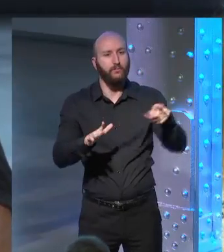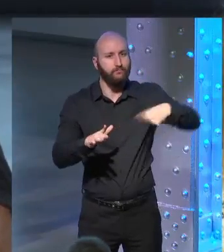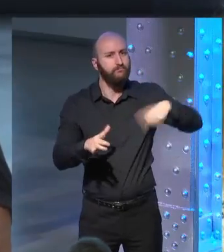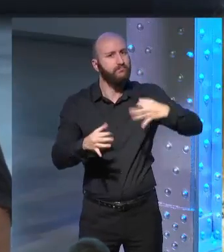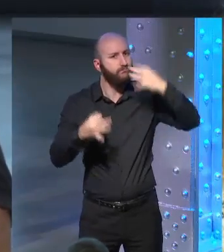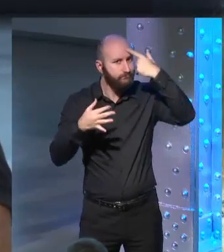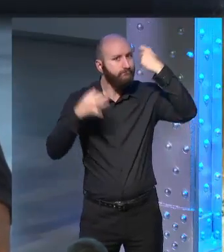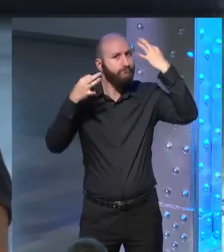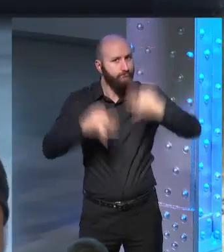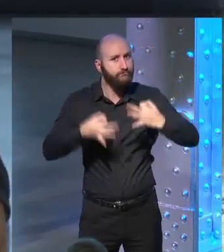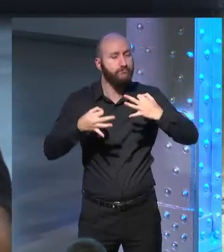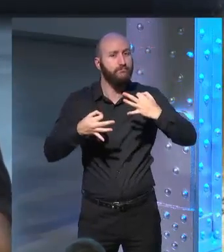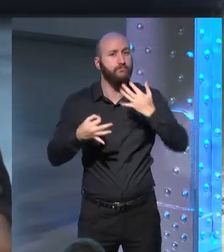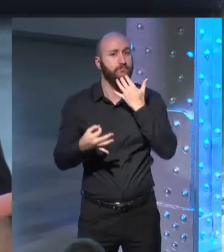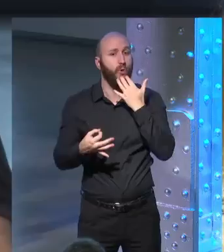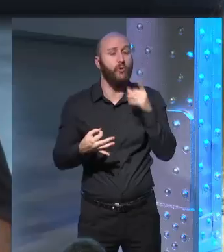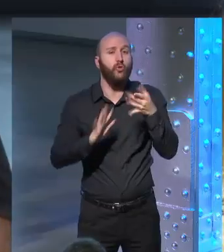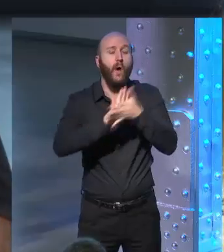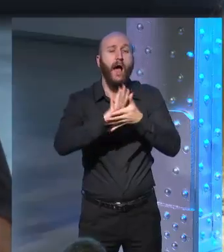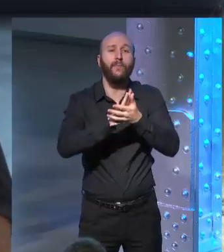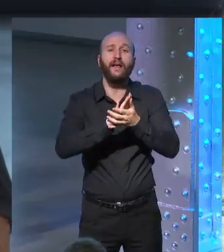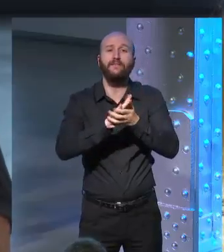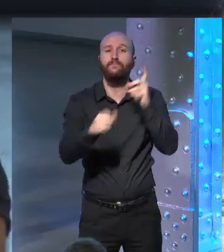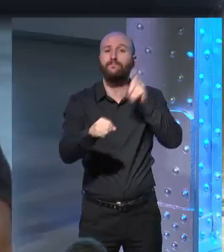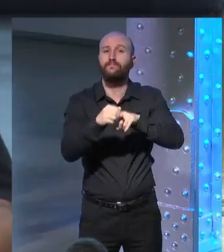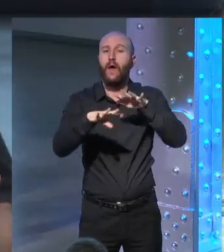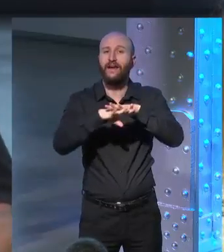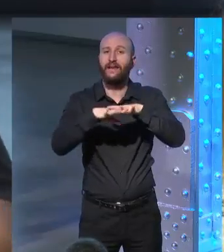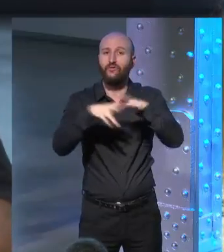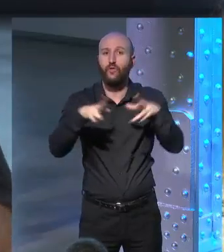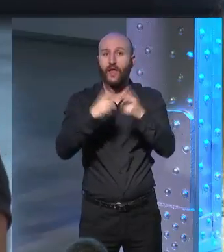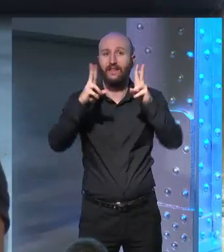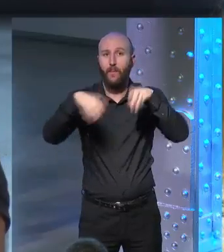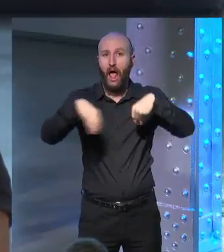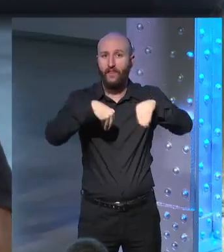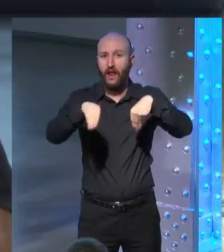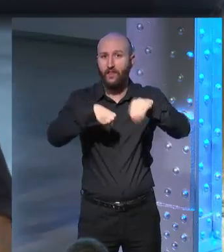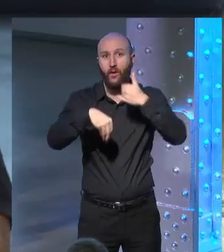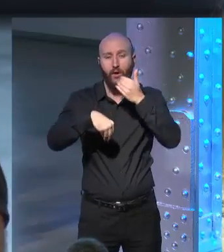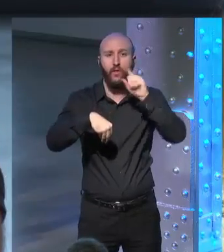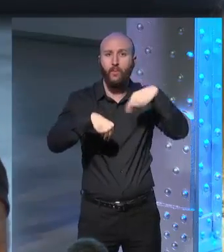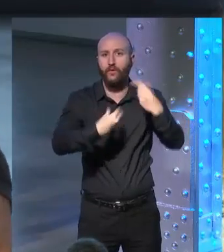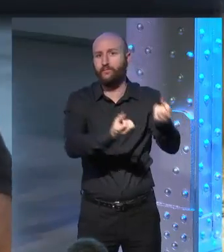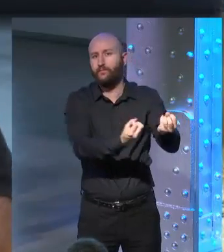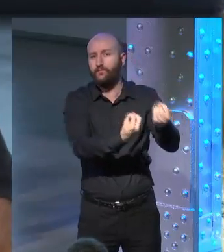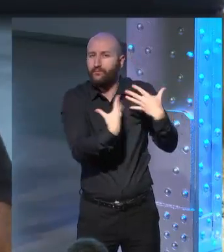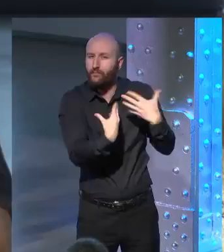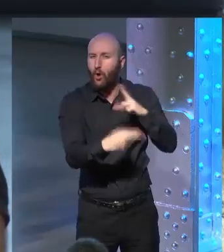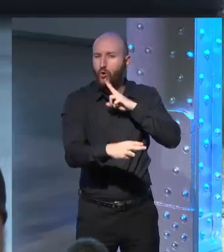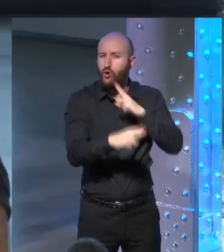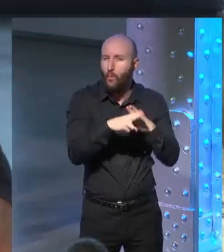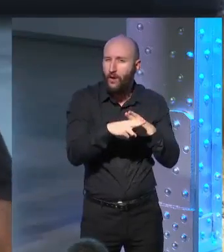si hablan en una red social y están hablando pues de ajedrez, no tienen por qué decir cómo se